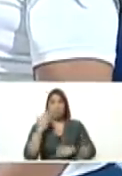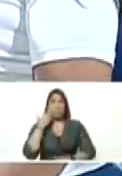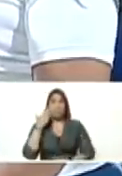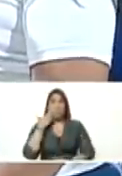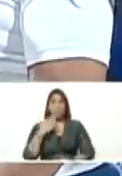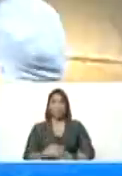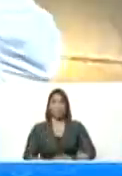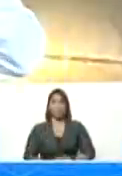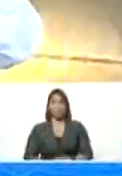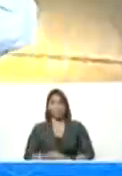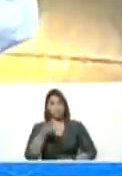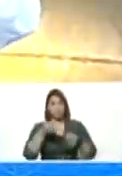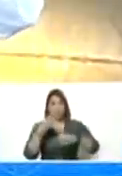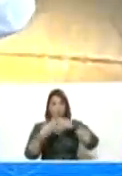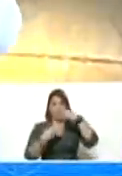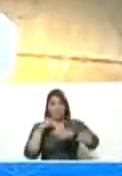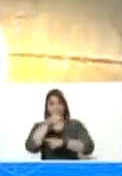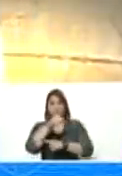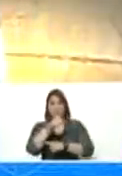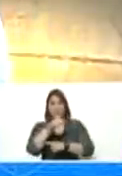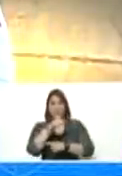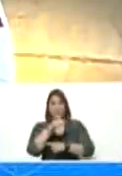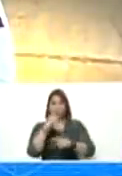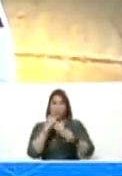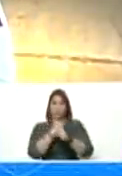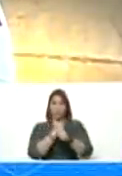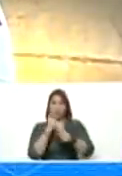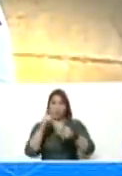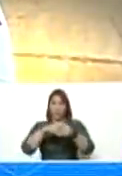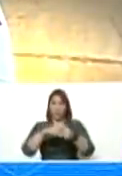abogada revolucionaria de la clase obrera.